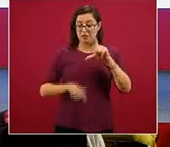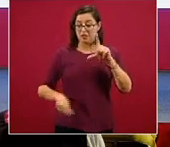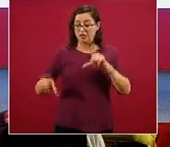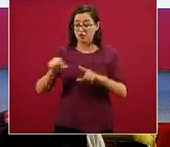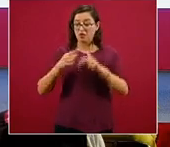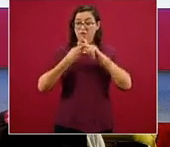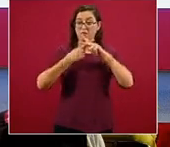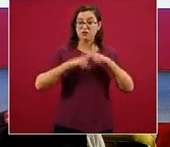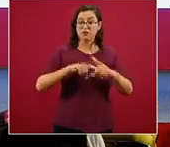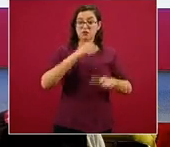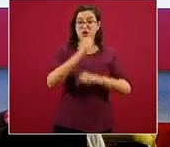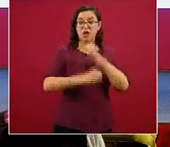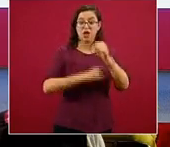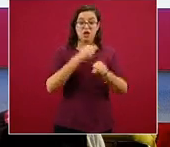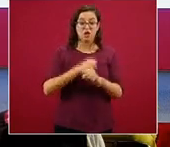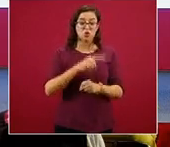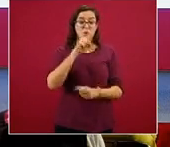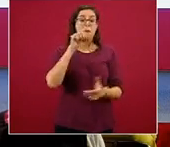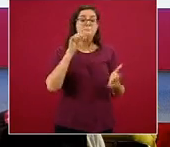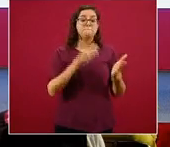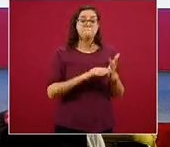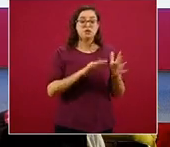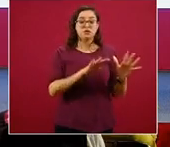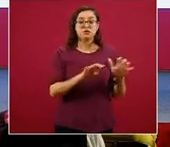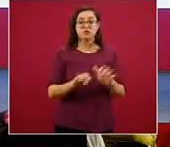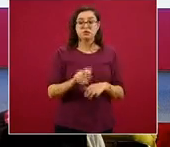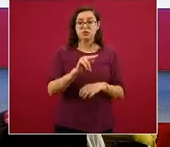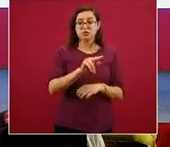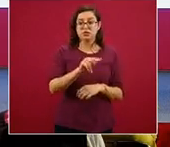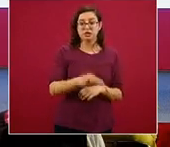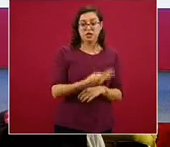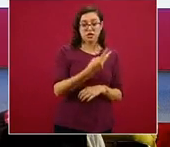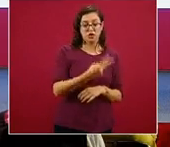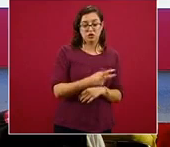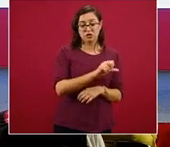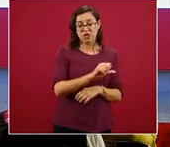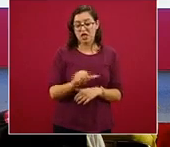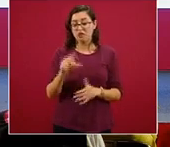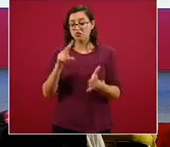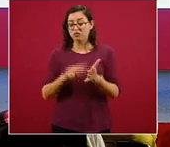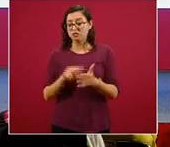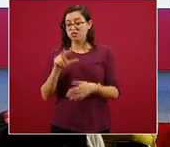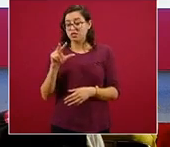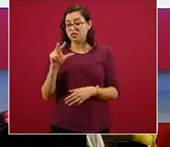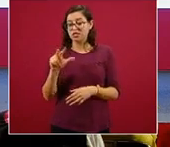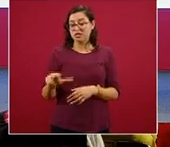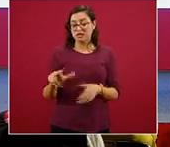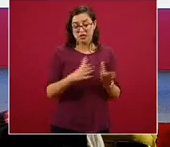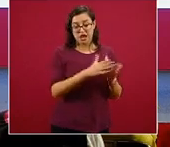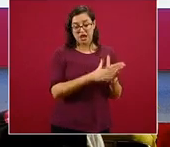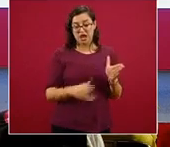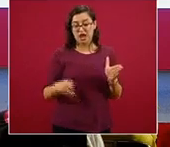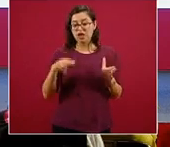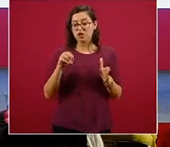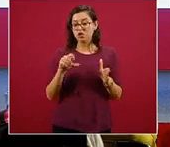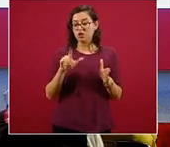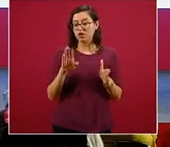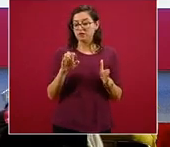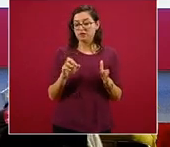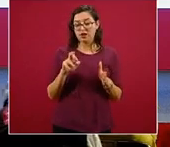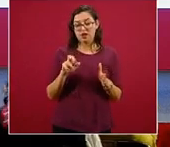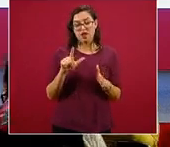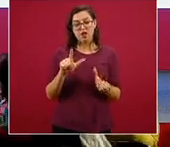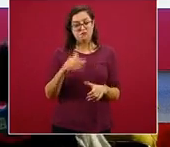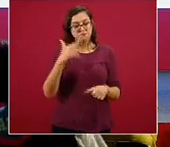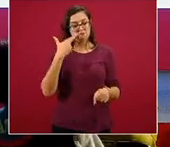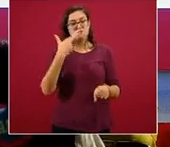desde 82 al 1 de julio de 2018 es el responsable de este cambio de dietas